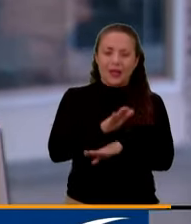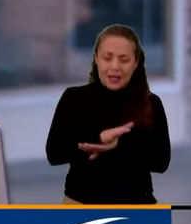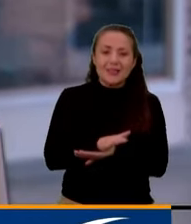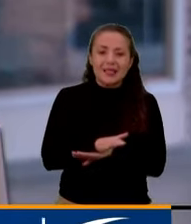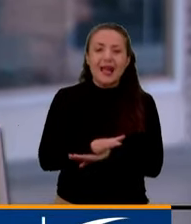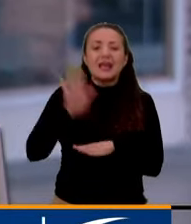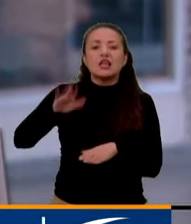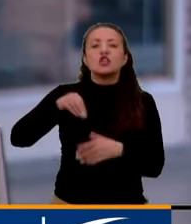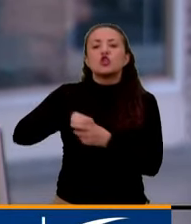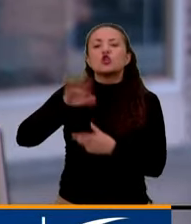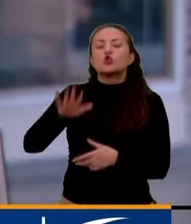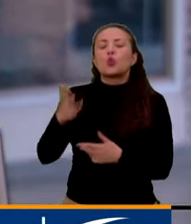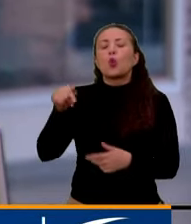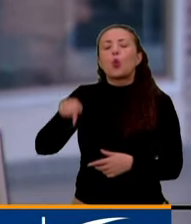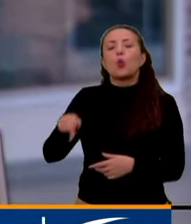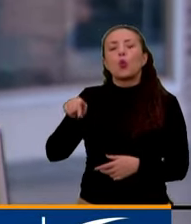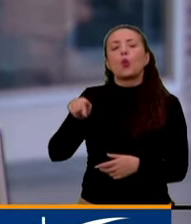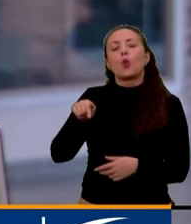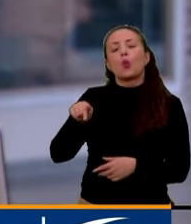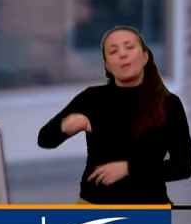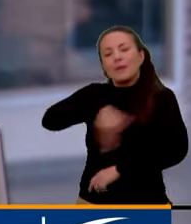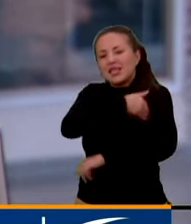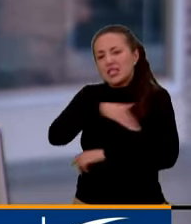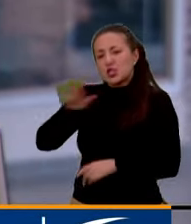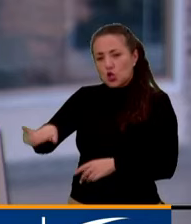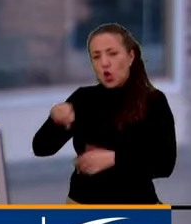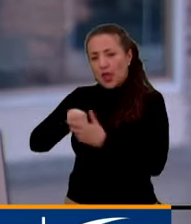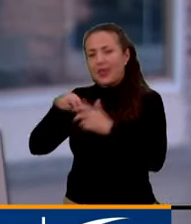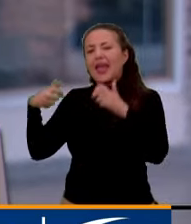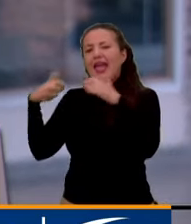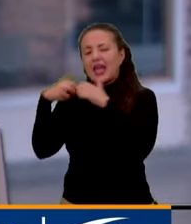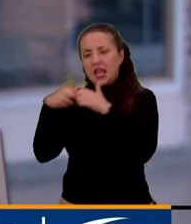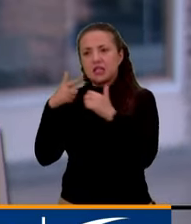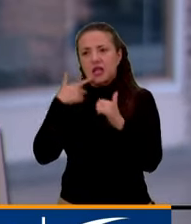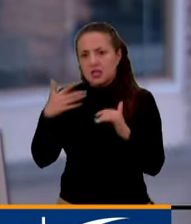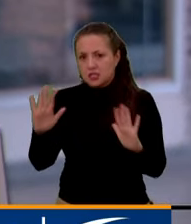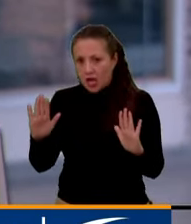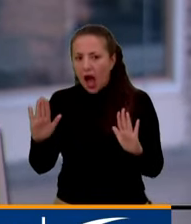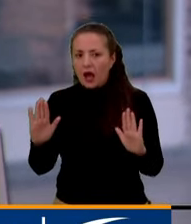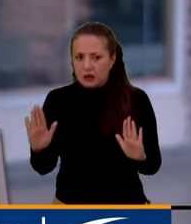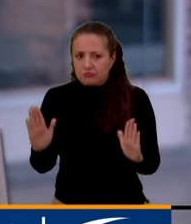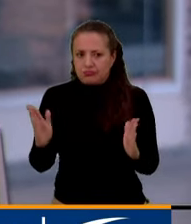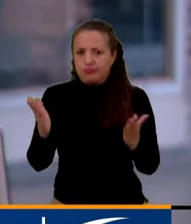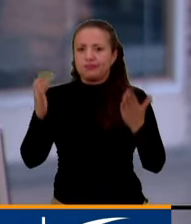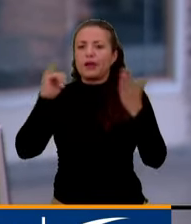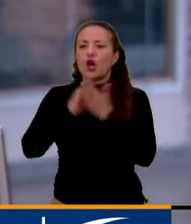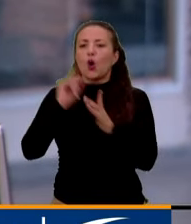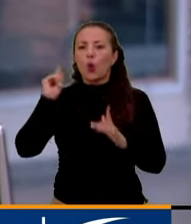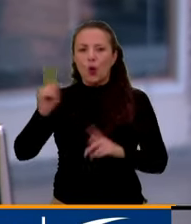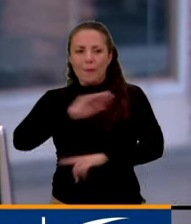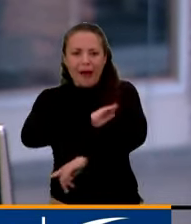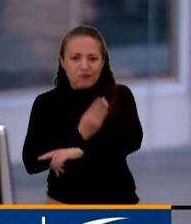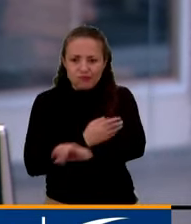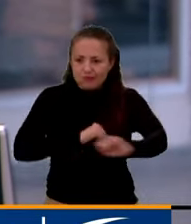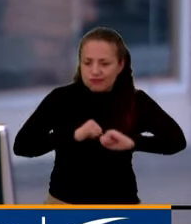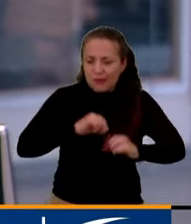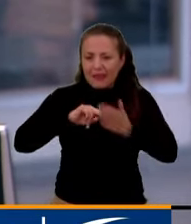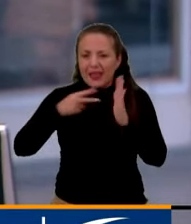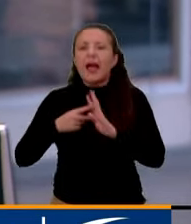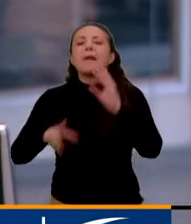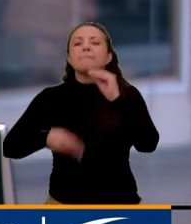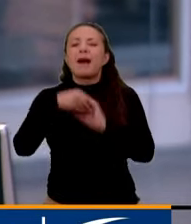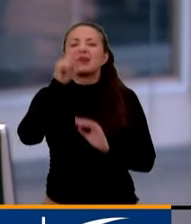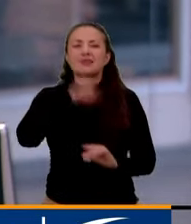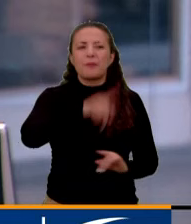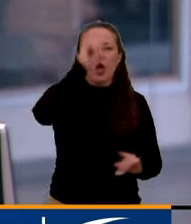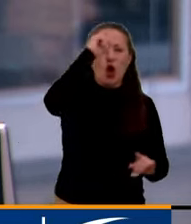Energía también aseguró que el fenómeno del Niño fue superado, entre otras gracias a la capacidad técnica, también al trabajo adelantado por el